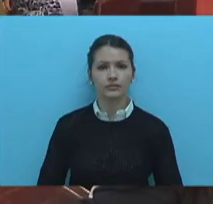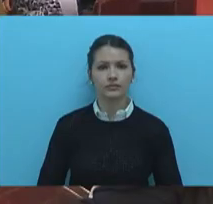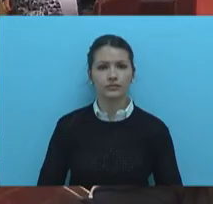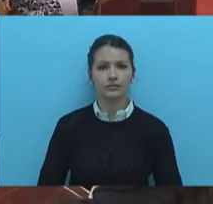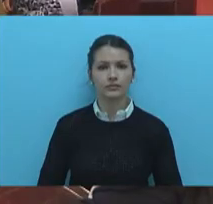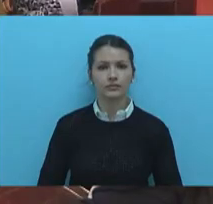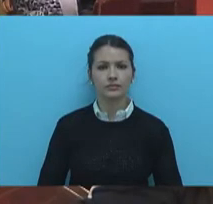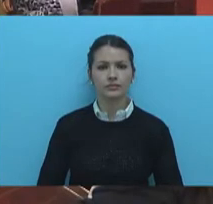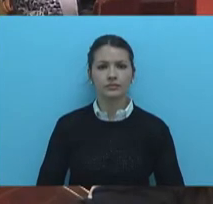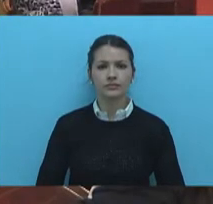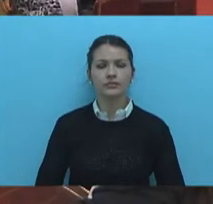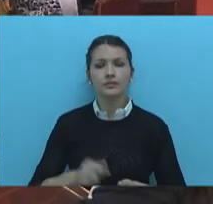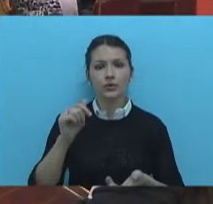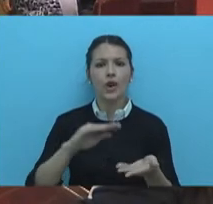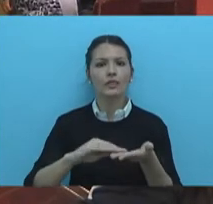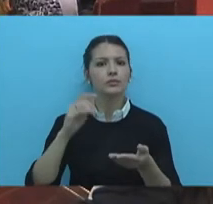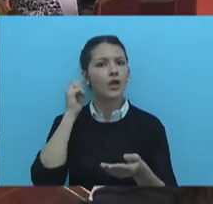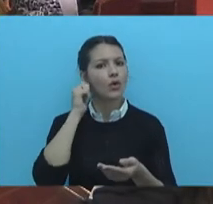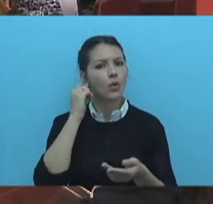A ver, Gutiérrez.